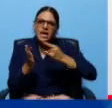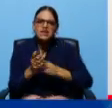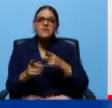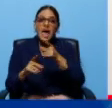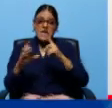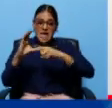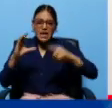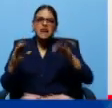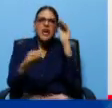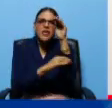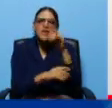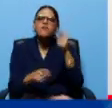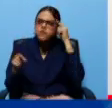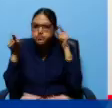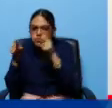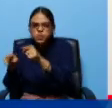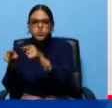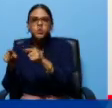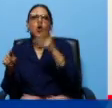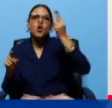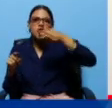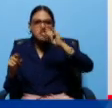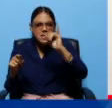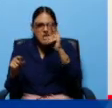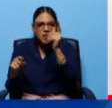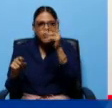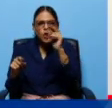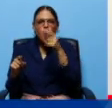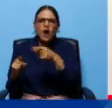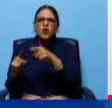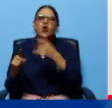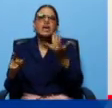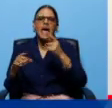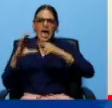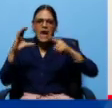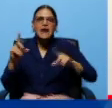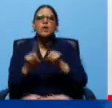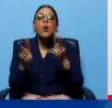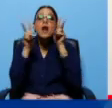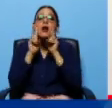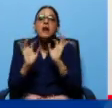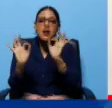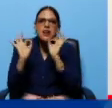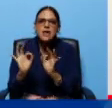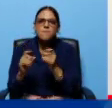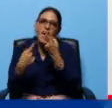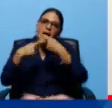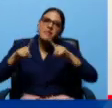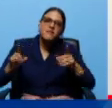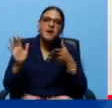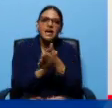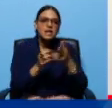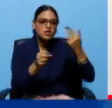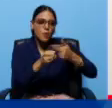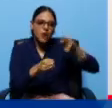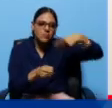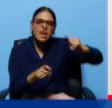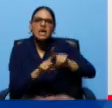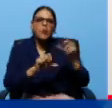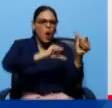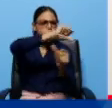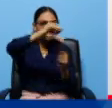futuro va a ser el hidrógeno, que además es una energía limpia, a diferencia de la energía de los